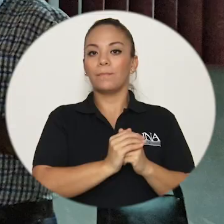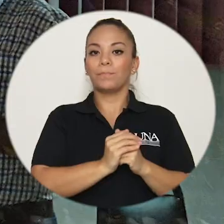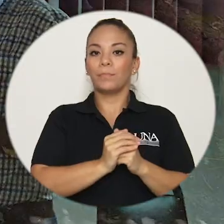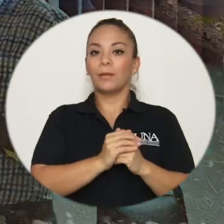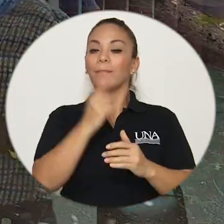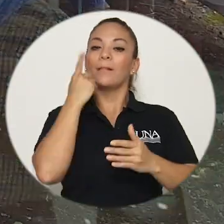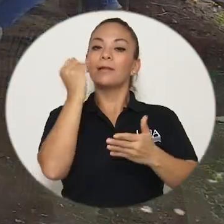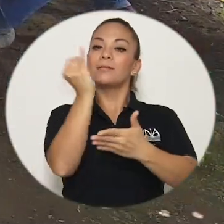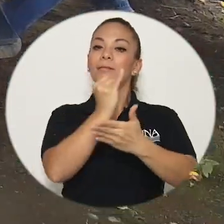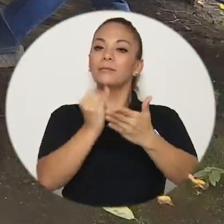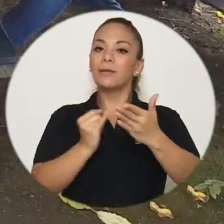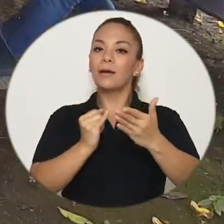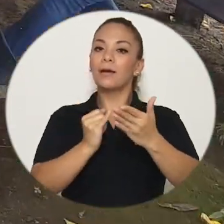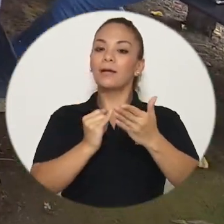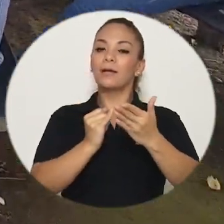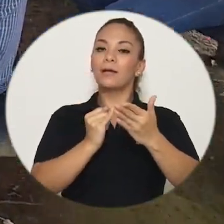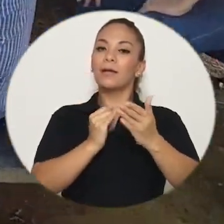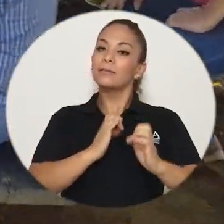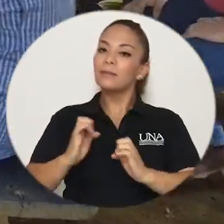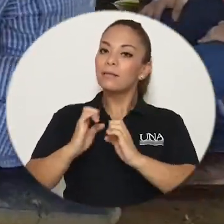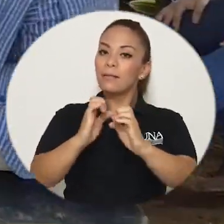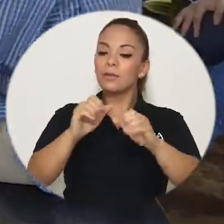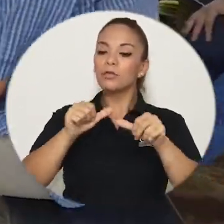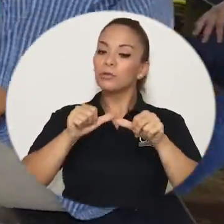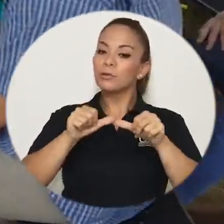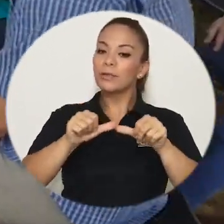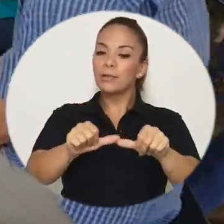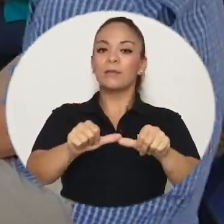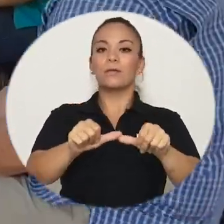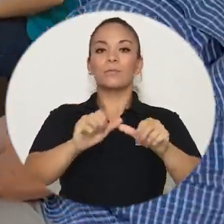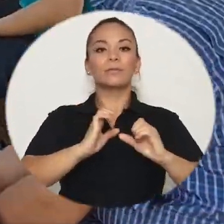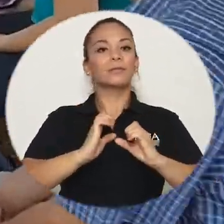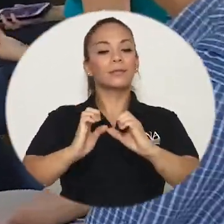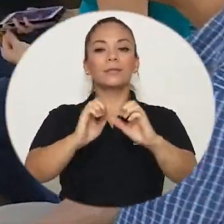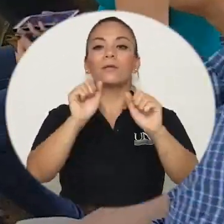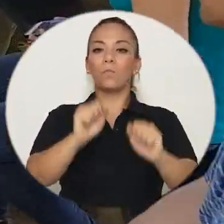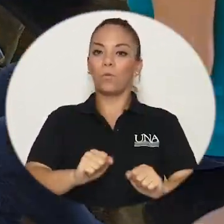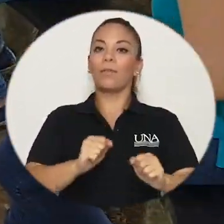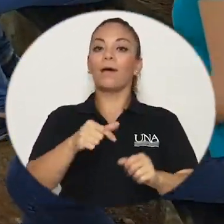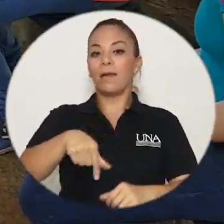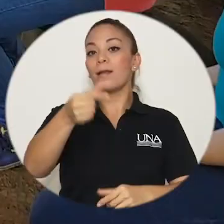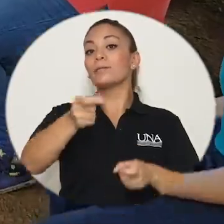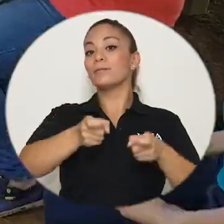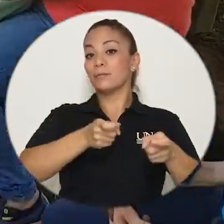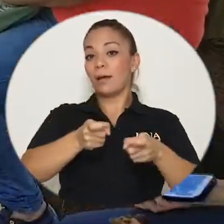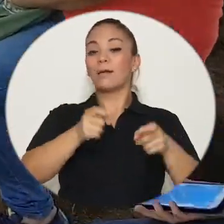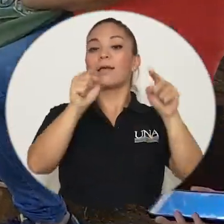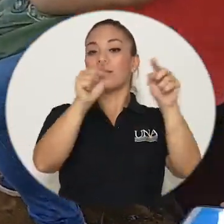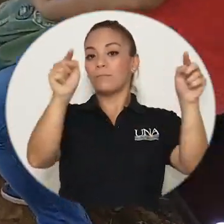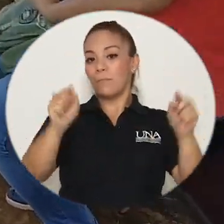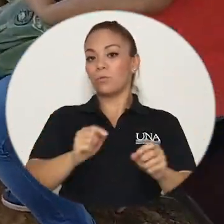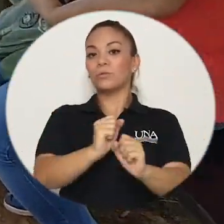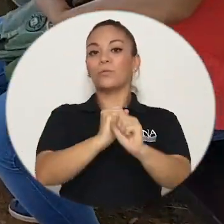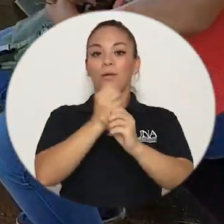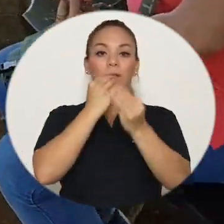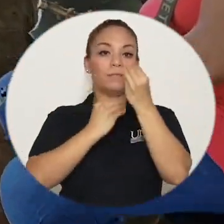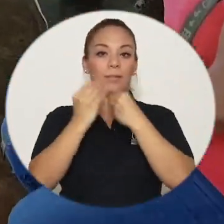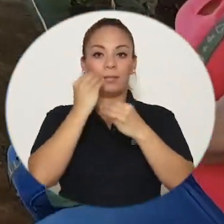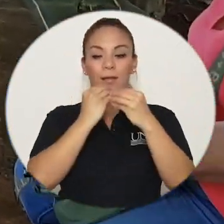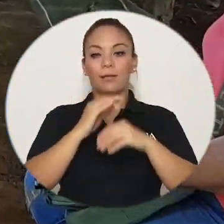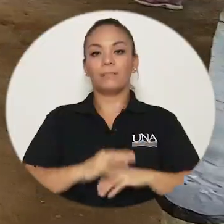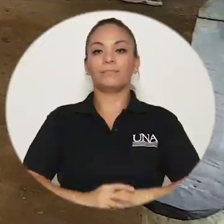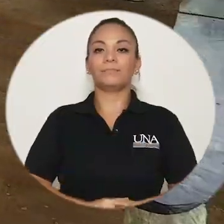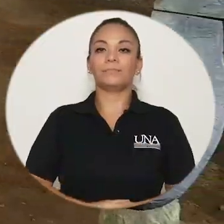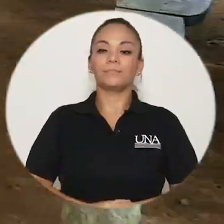y diseñar estrategias que sean sostenibles y estrategias que se puedan gerenciar dentro de lo que es el marco de la seguridad alimentaria y